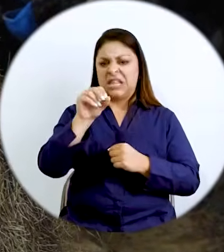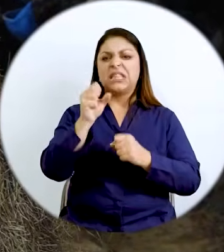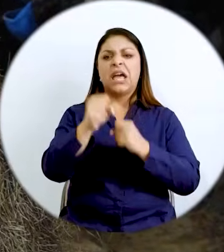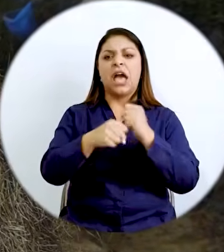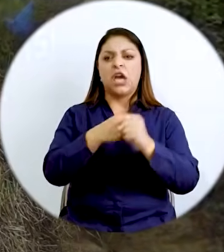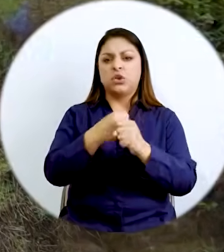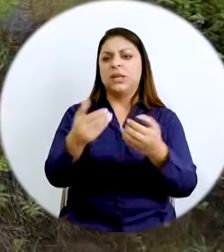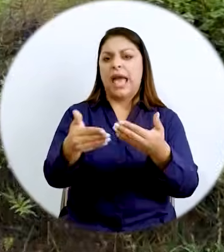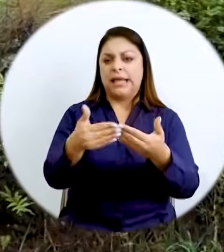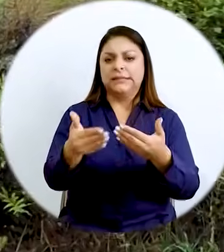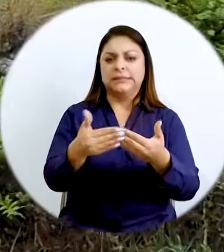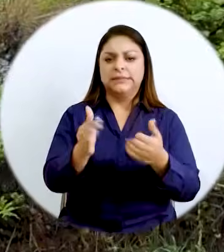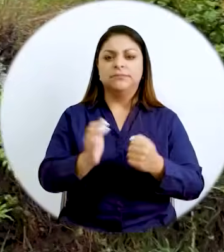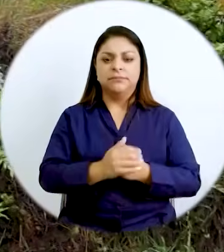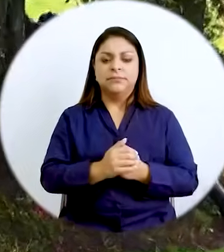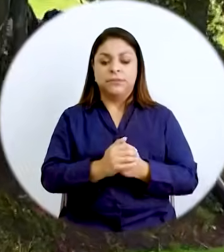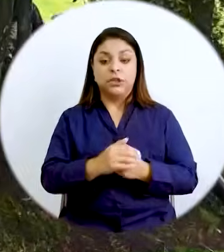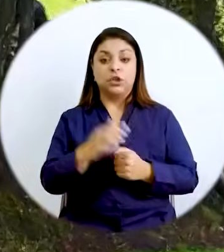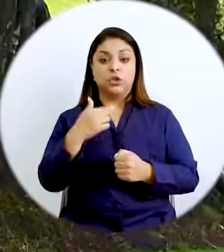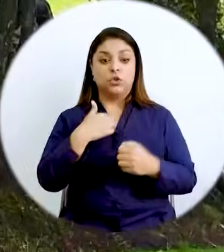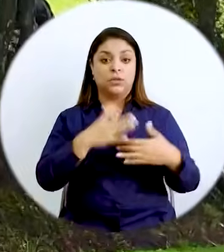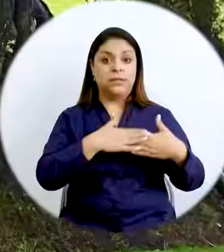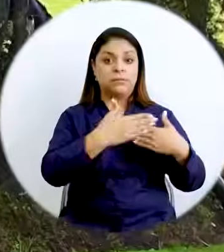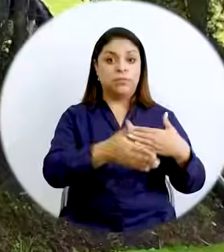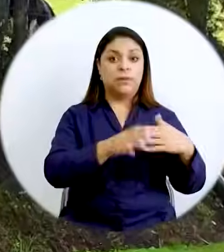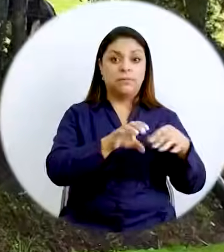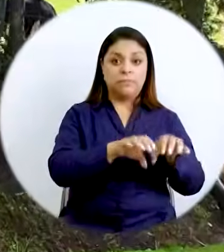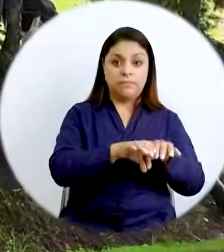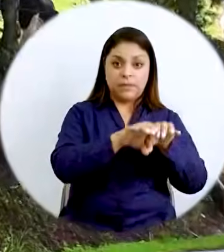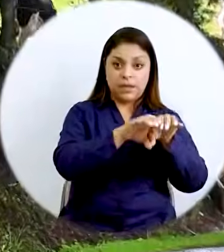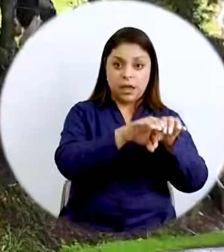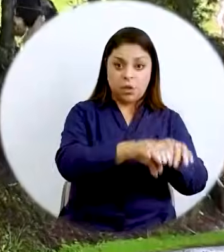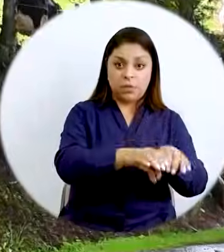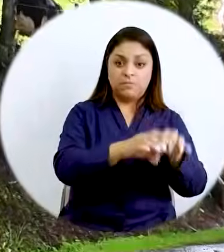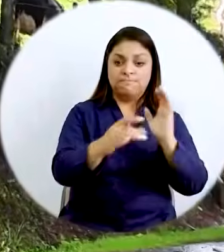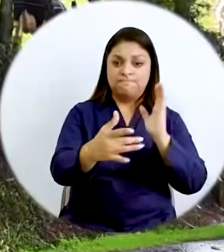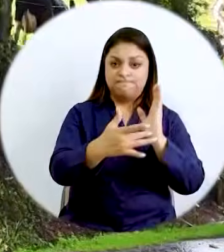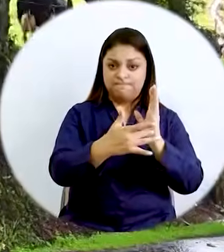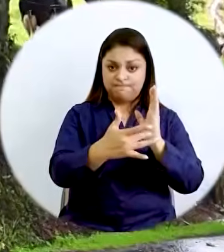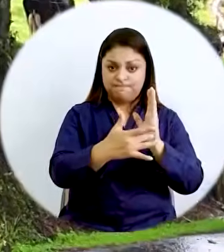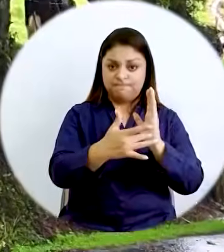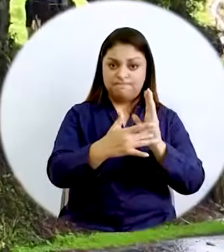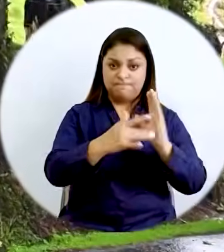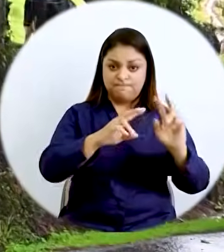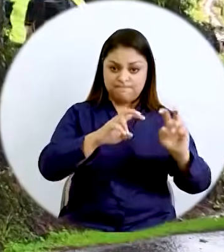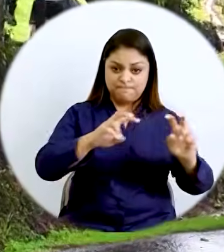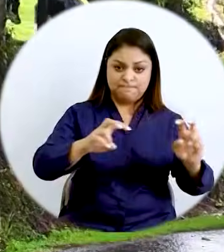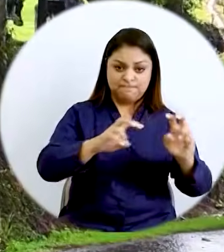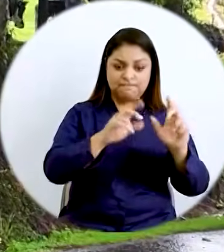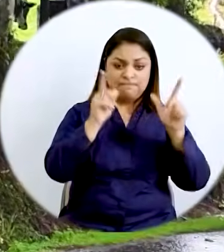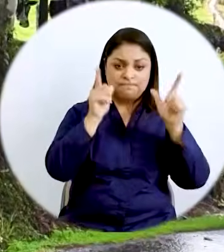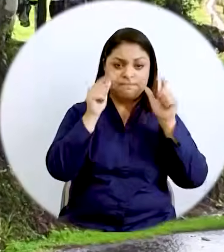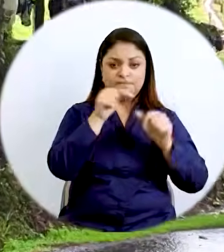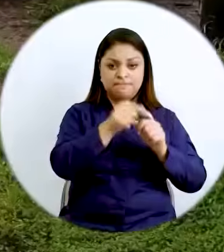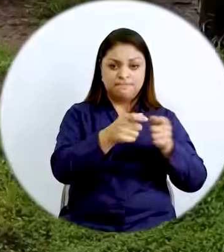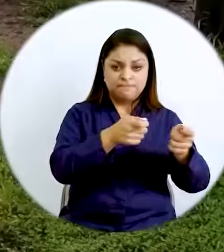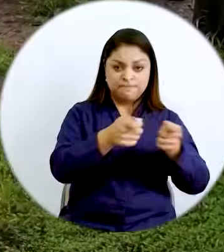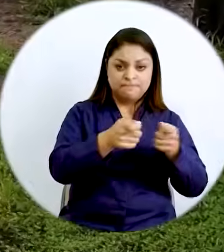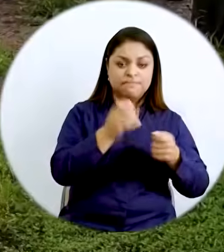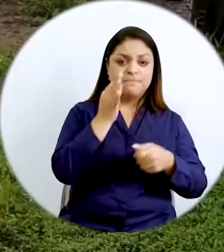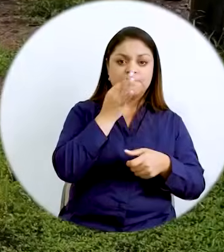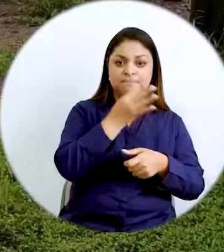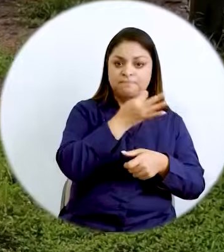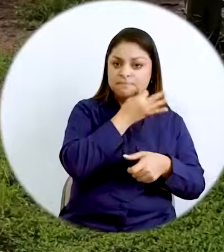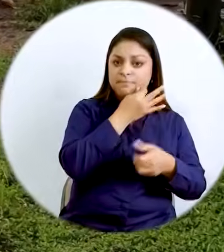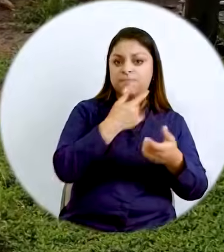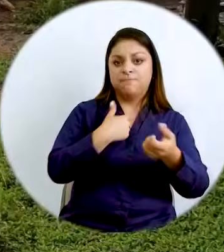casi 30 años, después de que me gradué de zootecnia, apoyando a papá en la administración